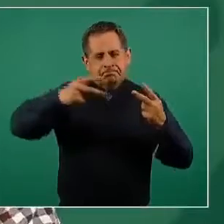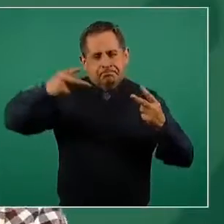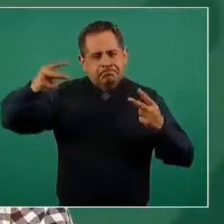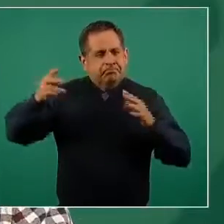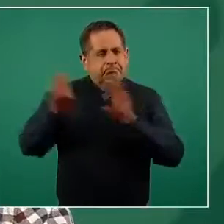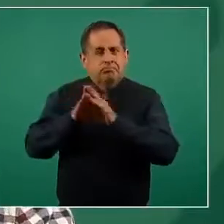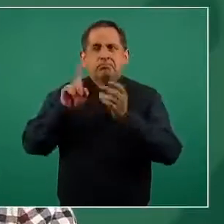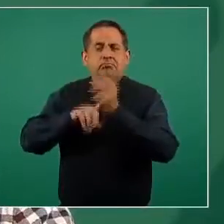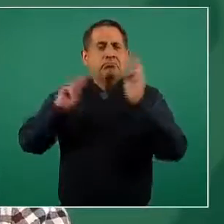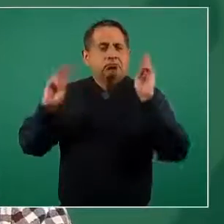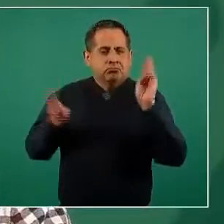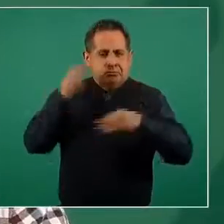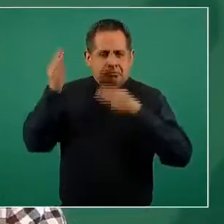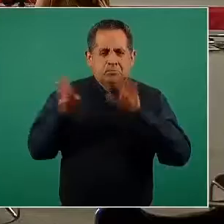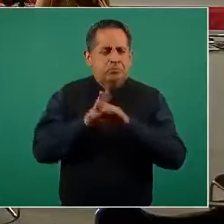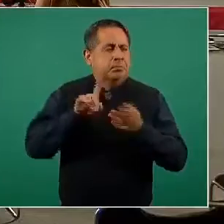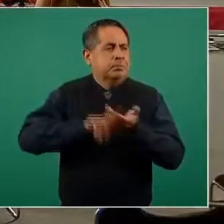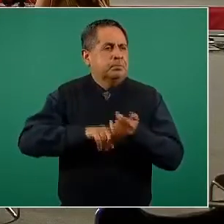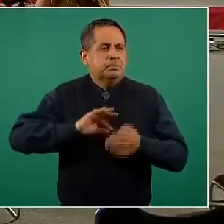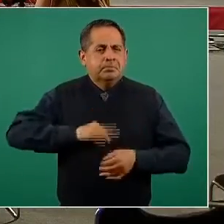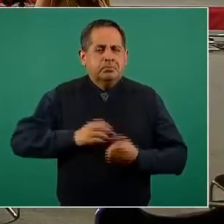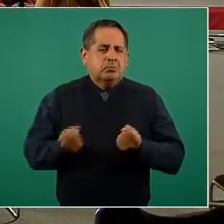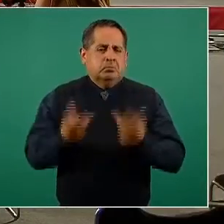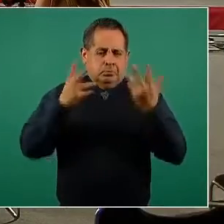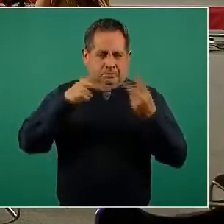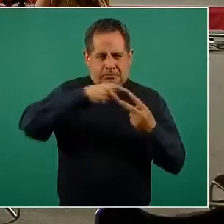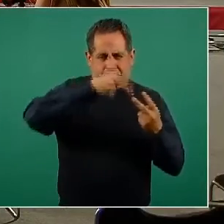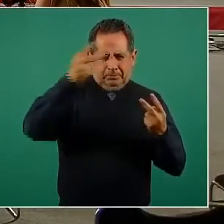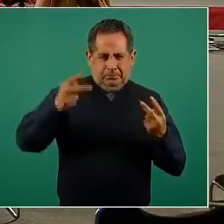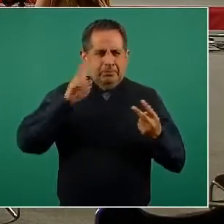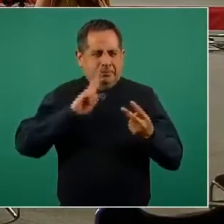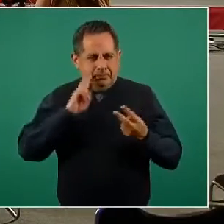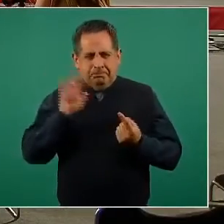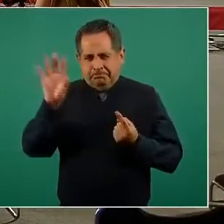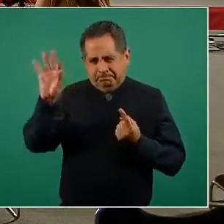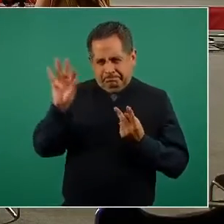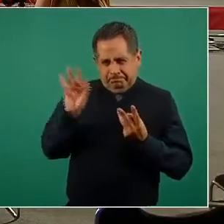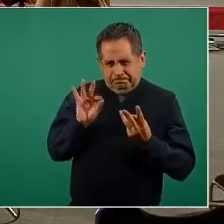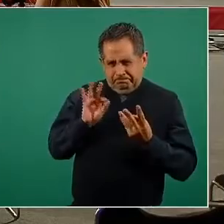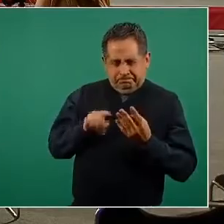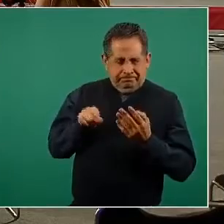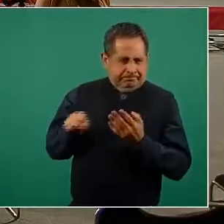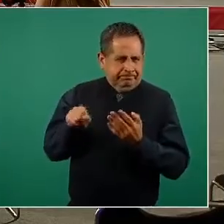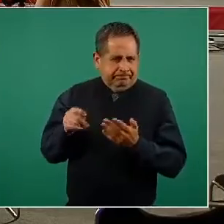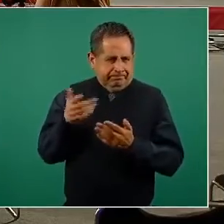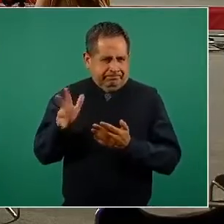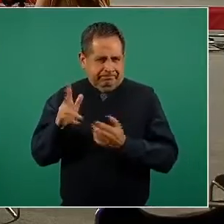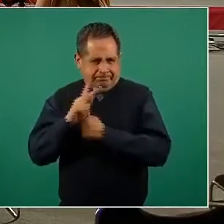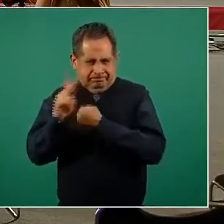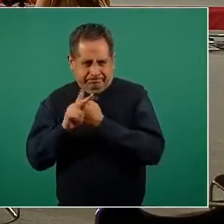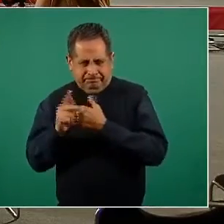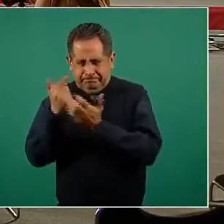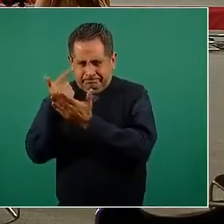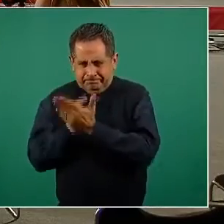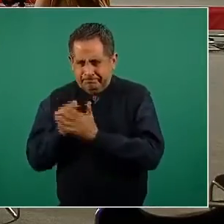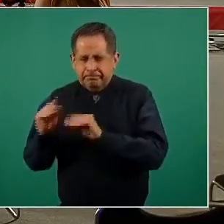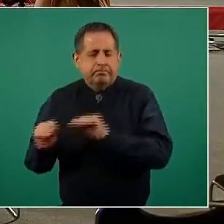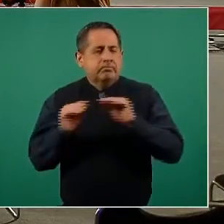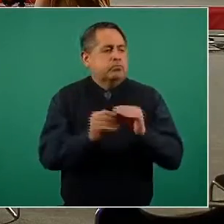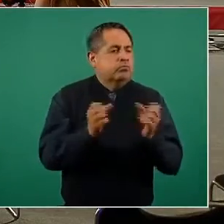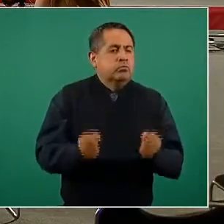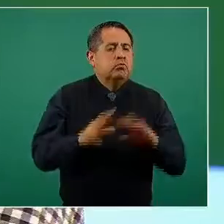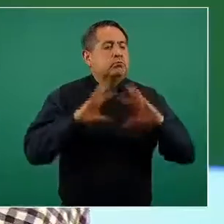mundiales, y podríamos tomar los 10 o 12 países que están en este listado en el número de casos o el